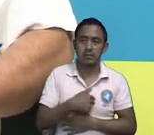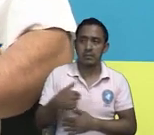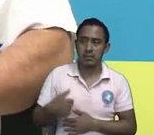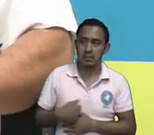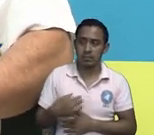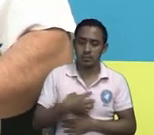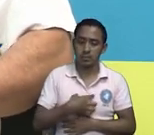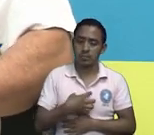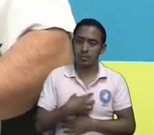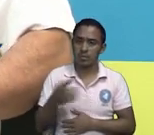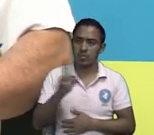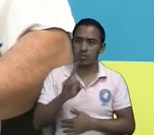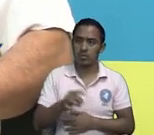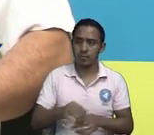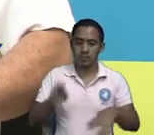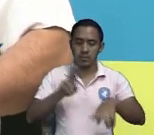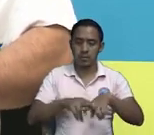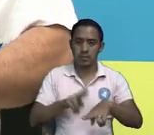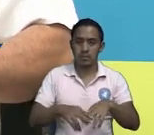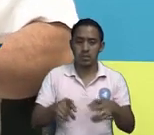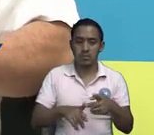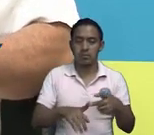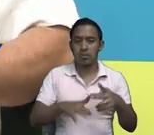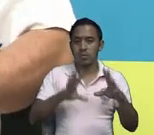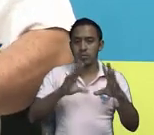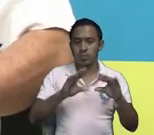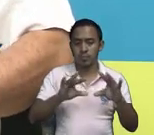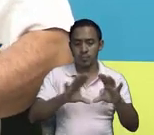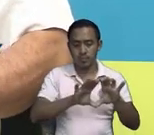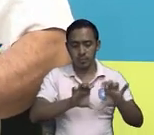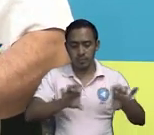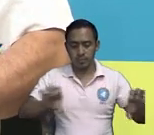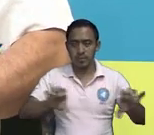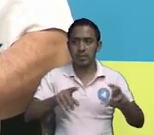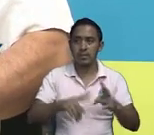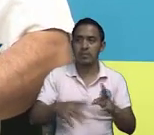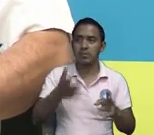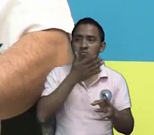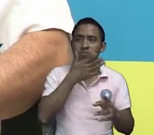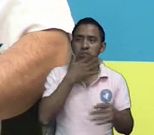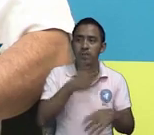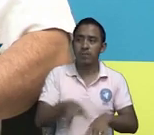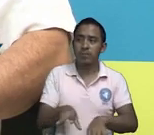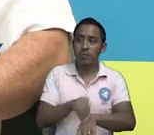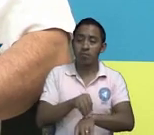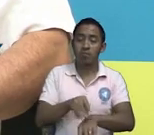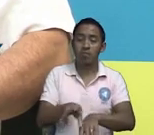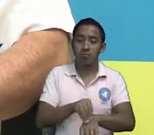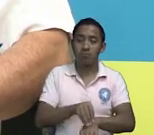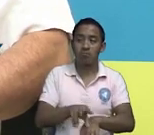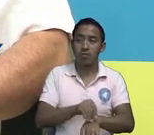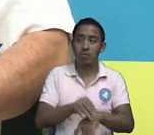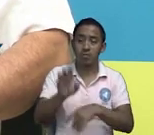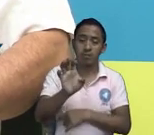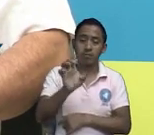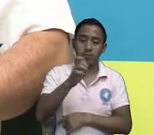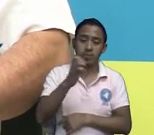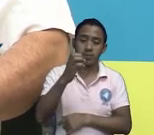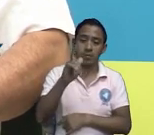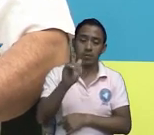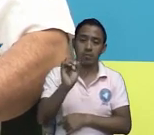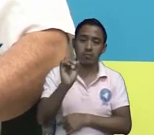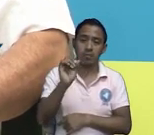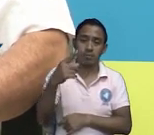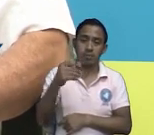nido en lo que son las sillas, los colchones, y es difícil erradicarlo. Obviamente chupan la sangre. Sí, son ectoparásitos que son